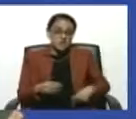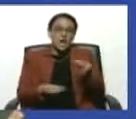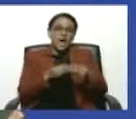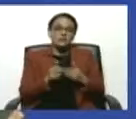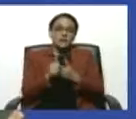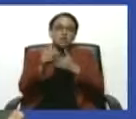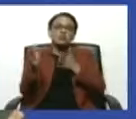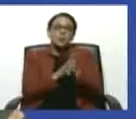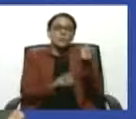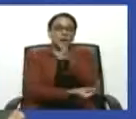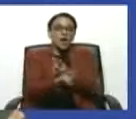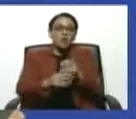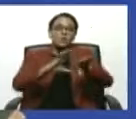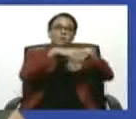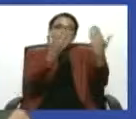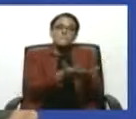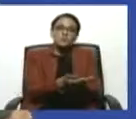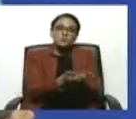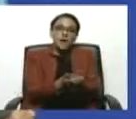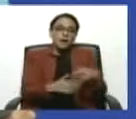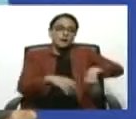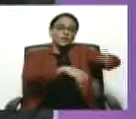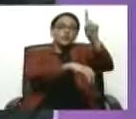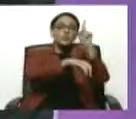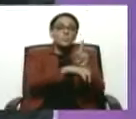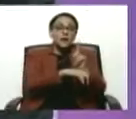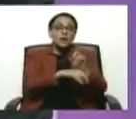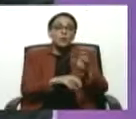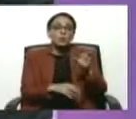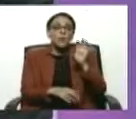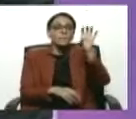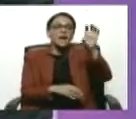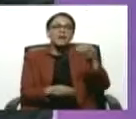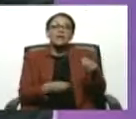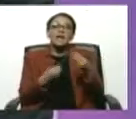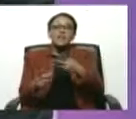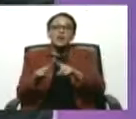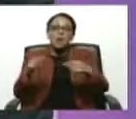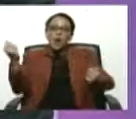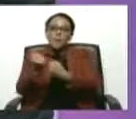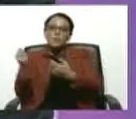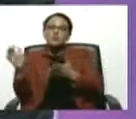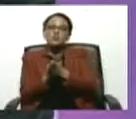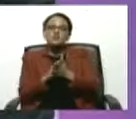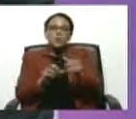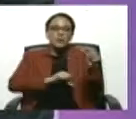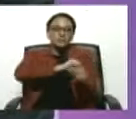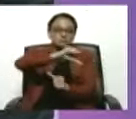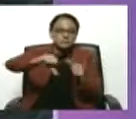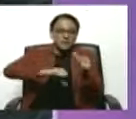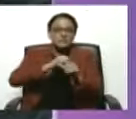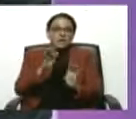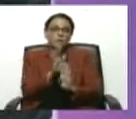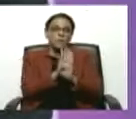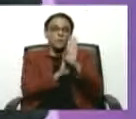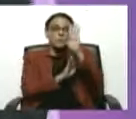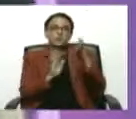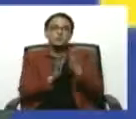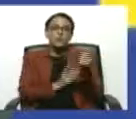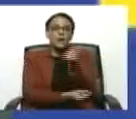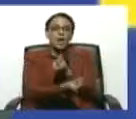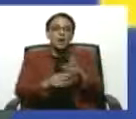economía mundial. Es el principal país que aporta el crecimiento global, es el motor del crecimiento de la economía